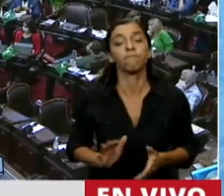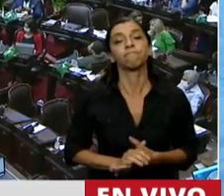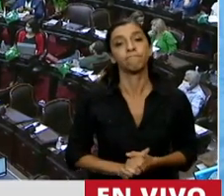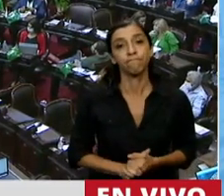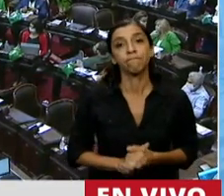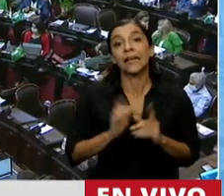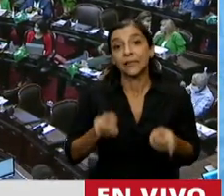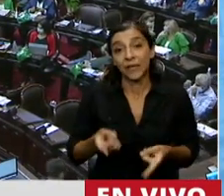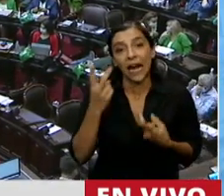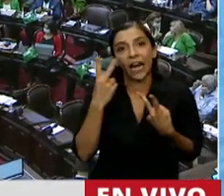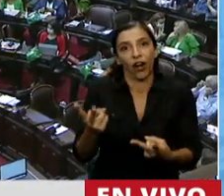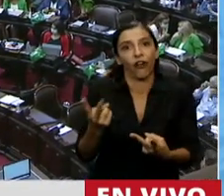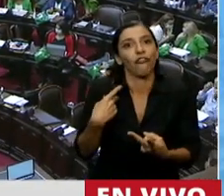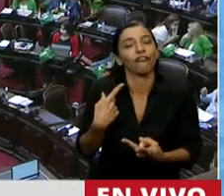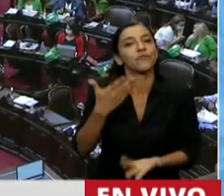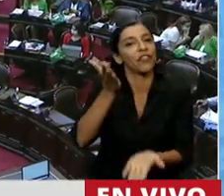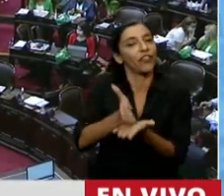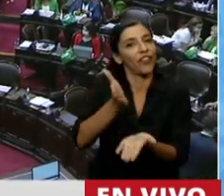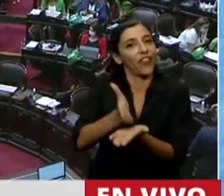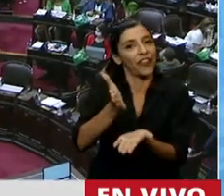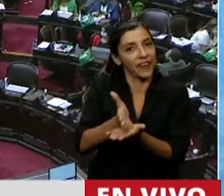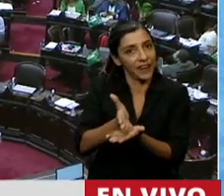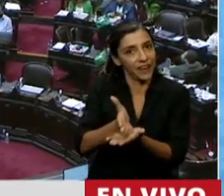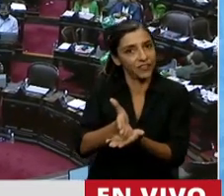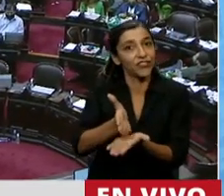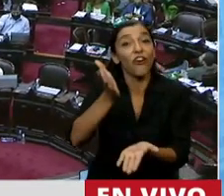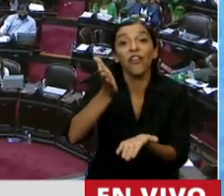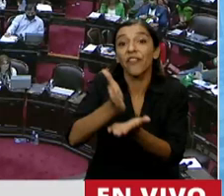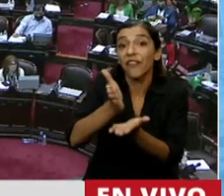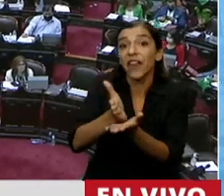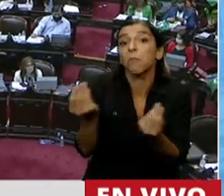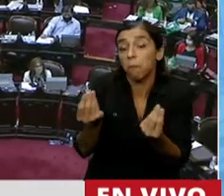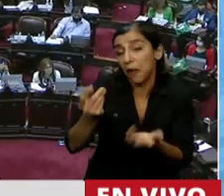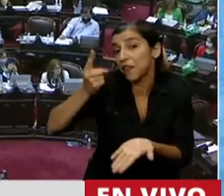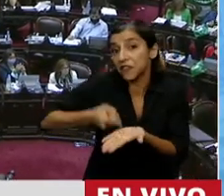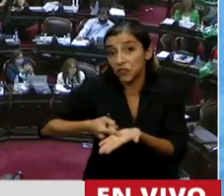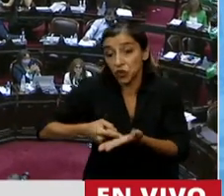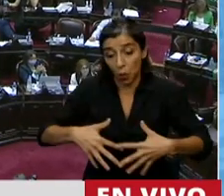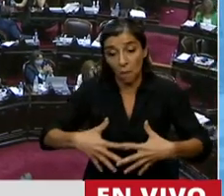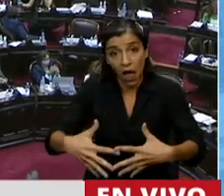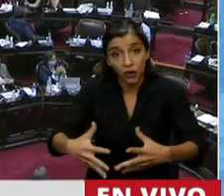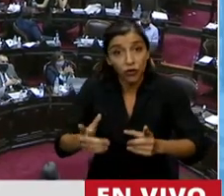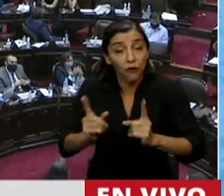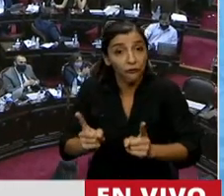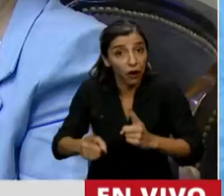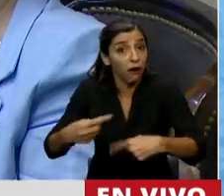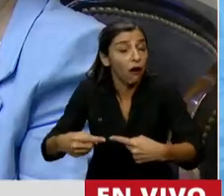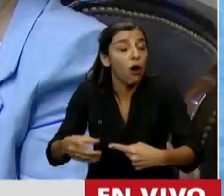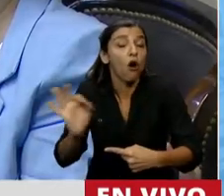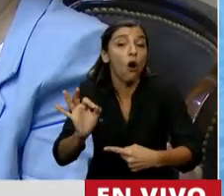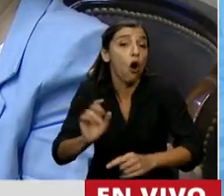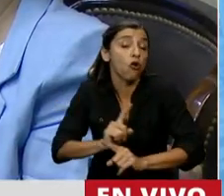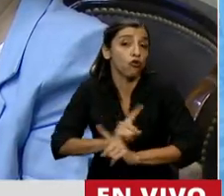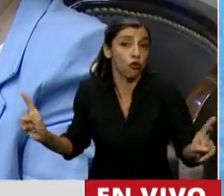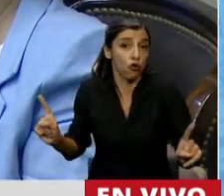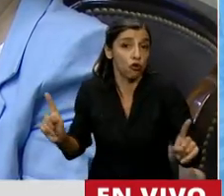reconocimiento al derecho, ese derecho a decidir voluntariamente la continuidad o no del embarazo y